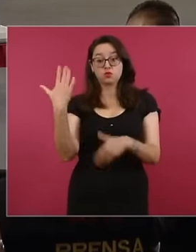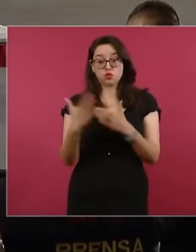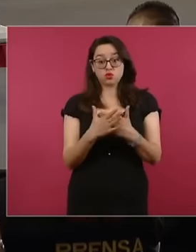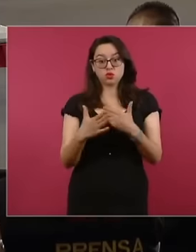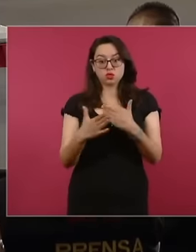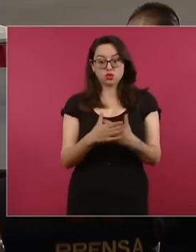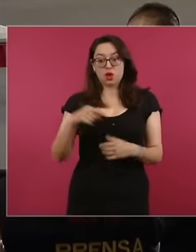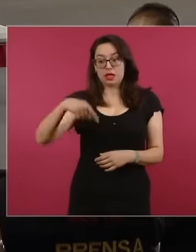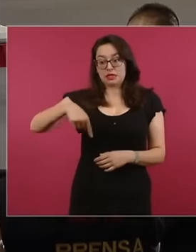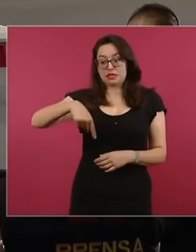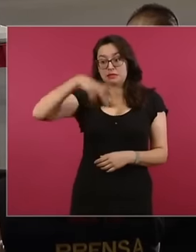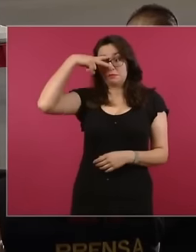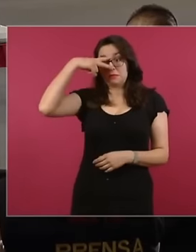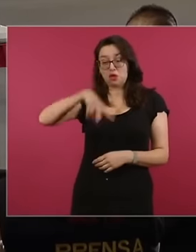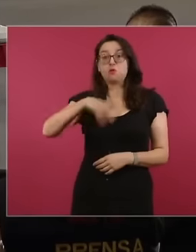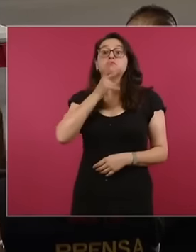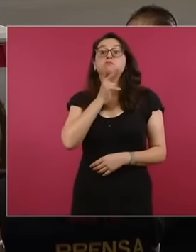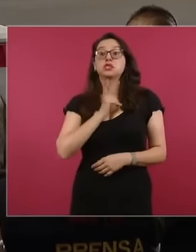porque todo